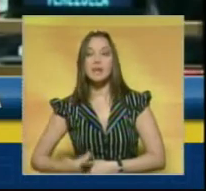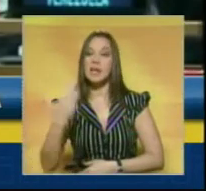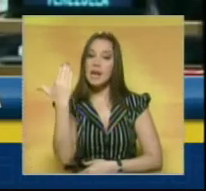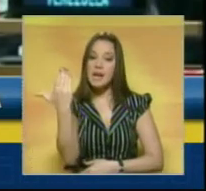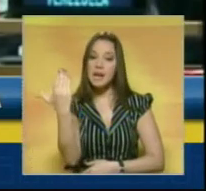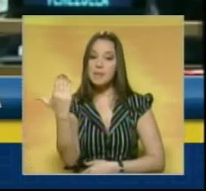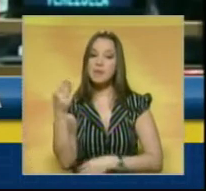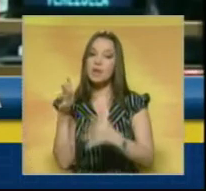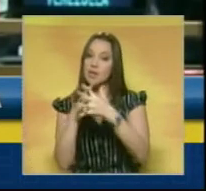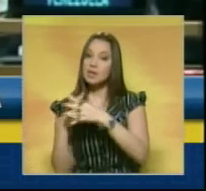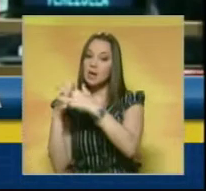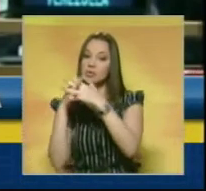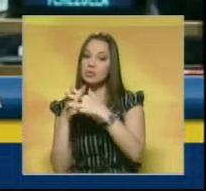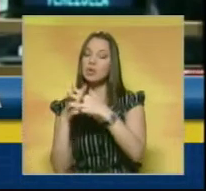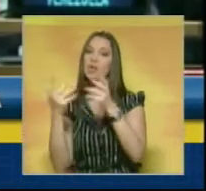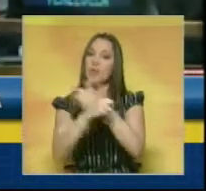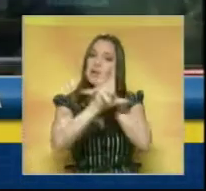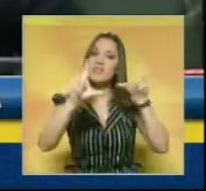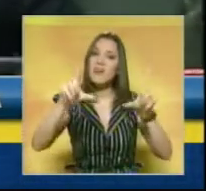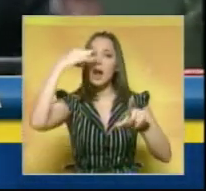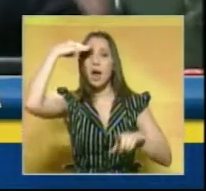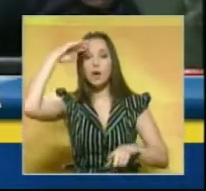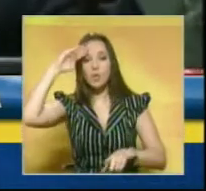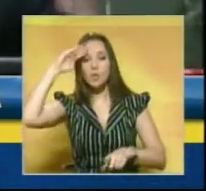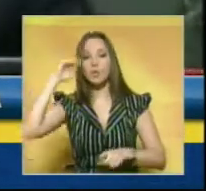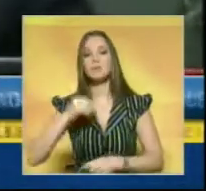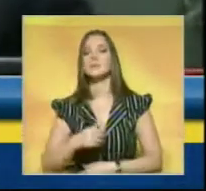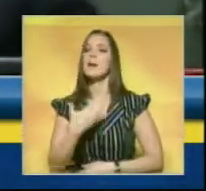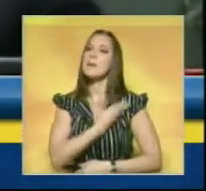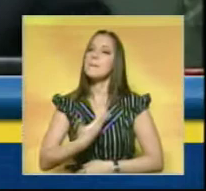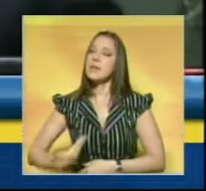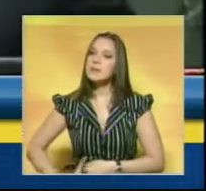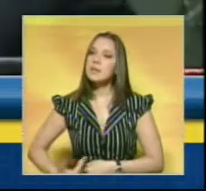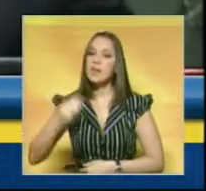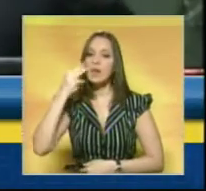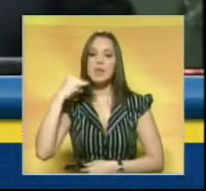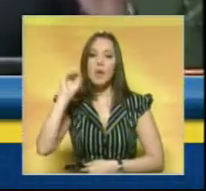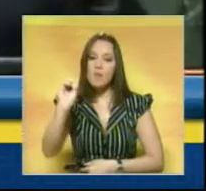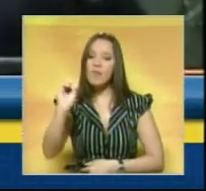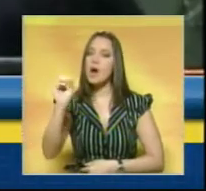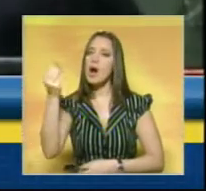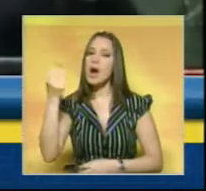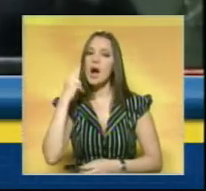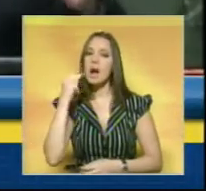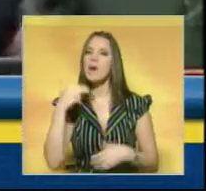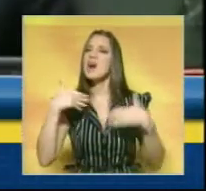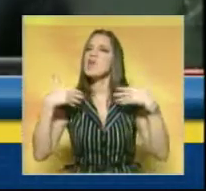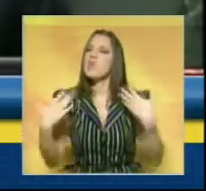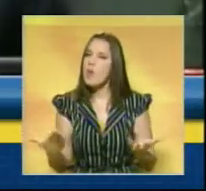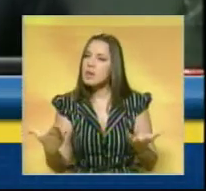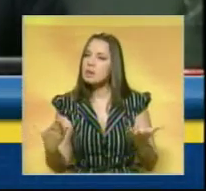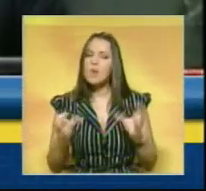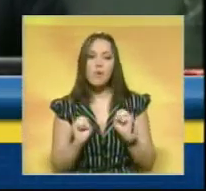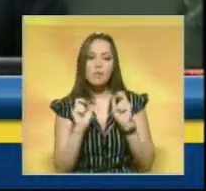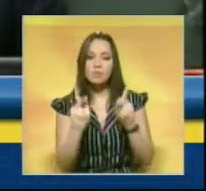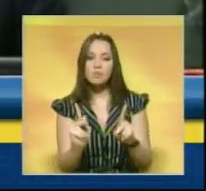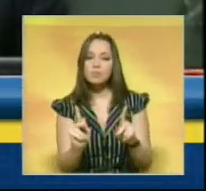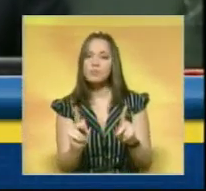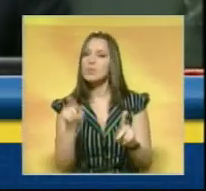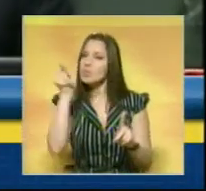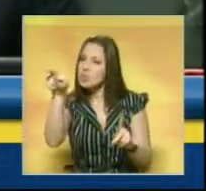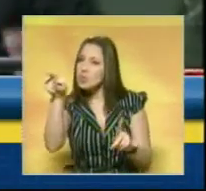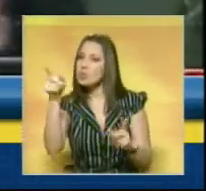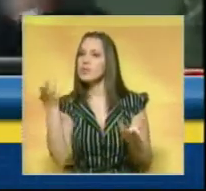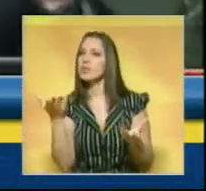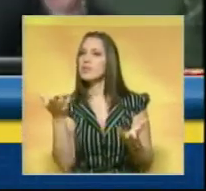Unidos levantar el bloqueo a Cuba. Presidente Barack Obama, ¿cuándo va a llegar la oportunidad de que usted pase a